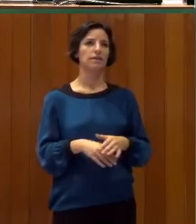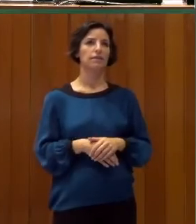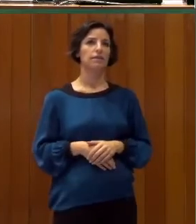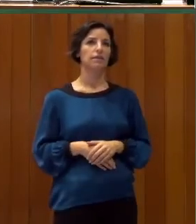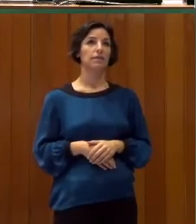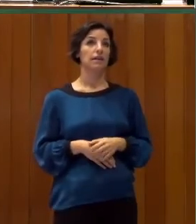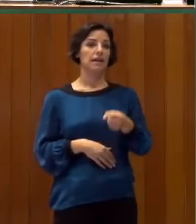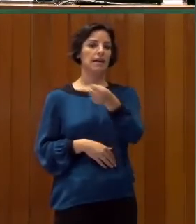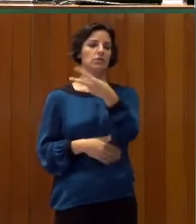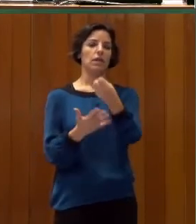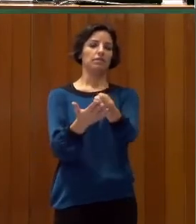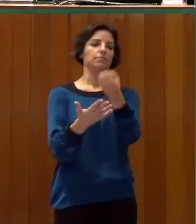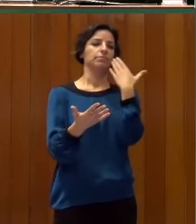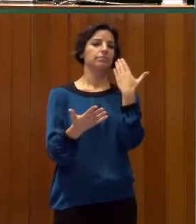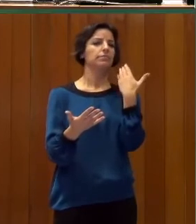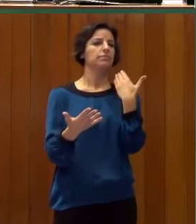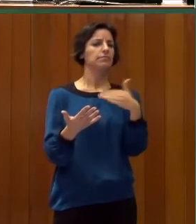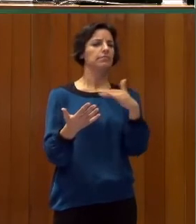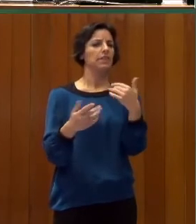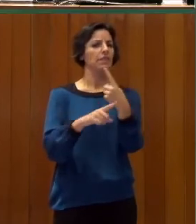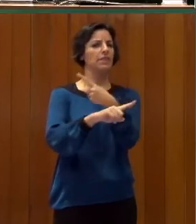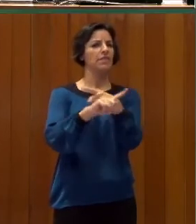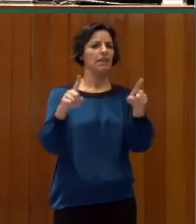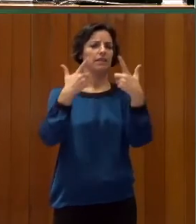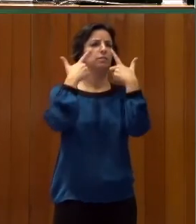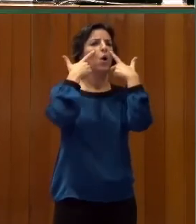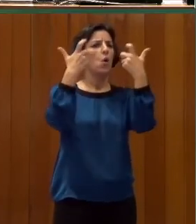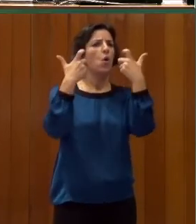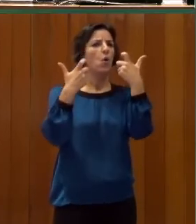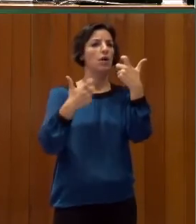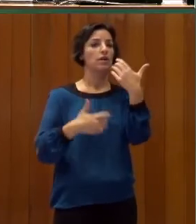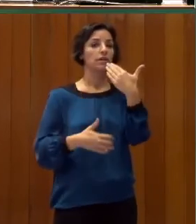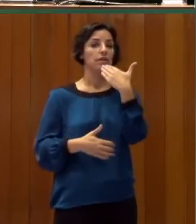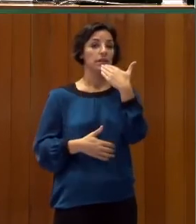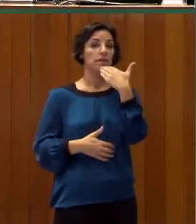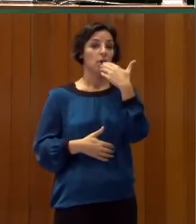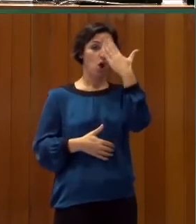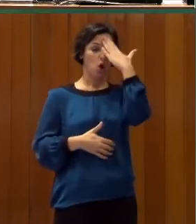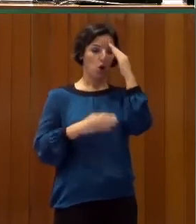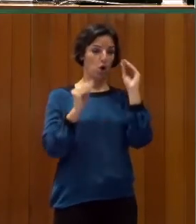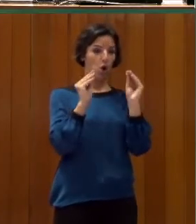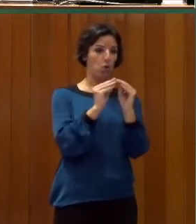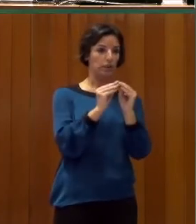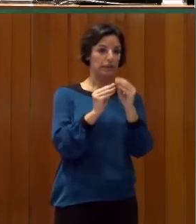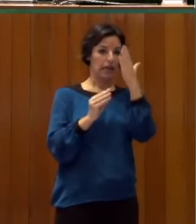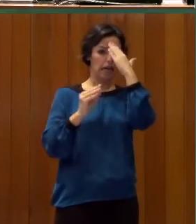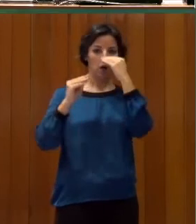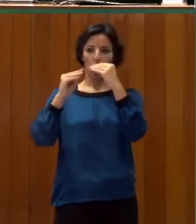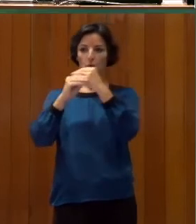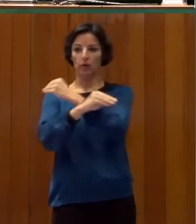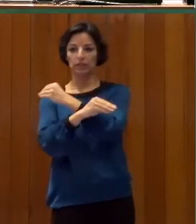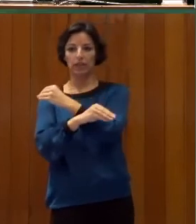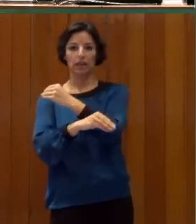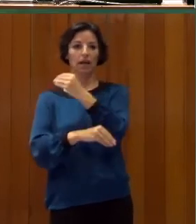Los resultados indican que existen diferencias significativas entre la condición congruente e incongruente, tanto en aciertos como en tiempo